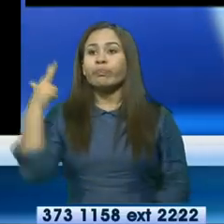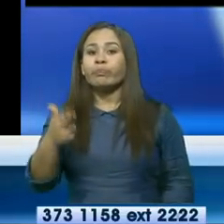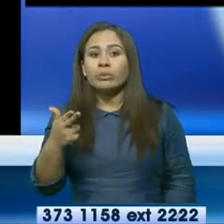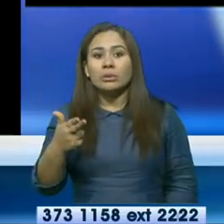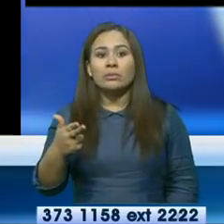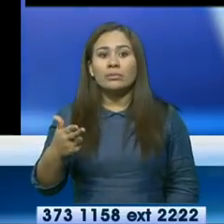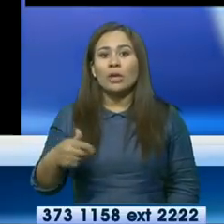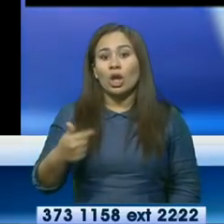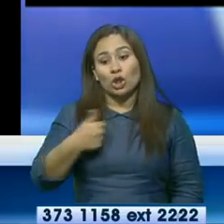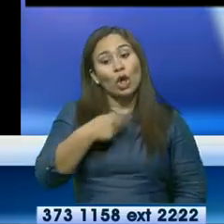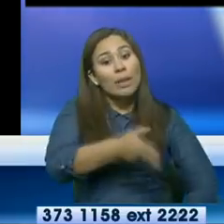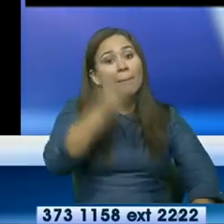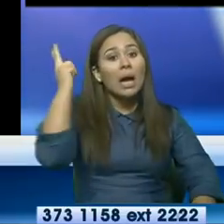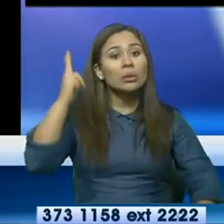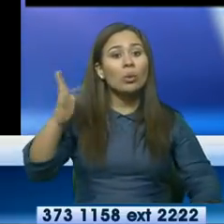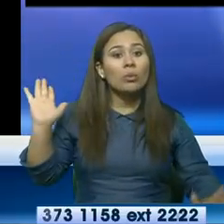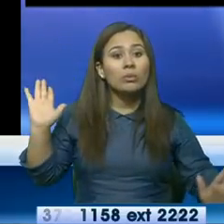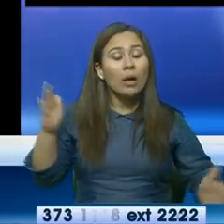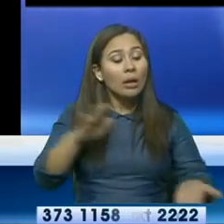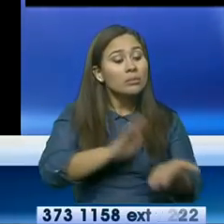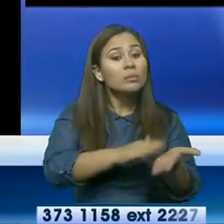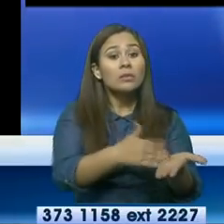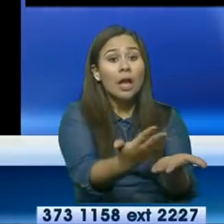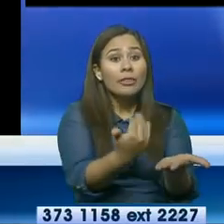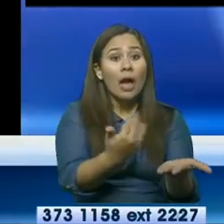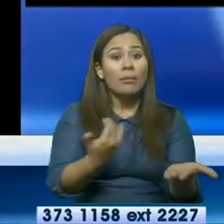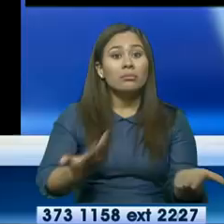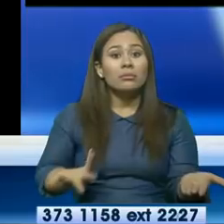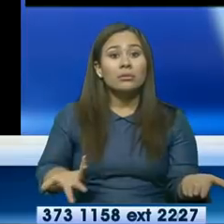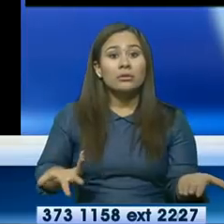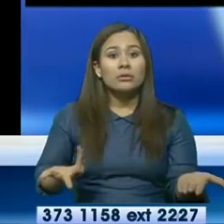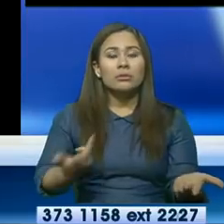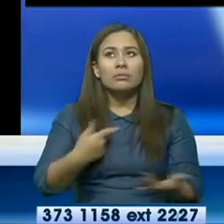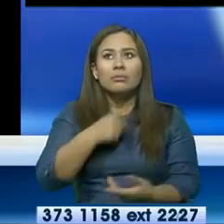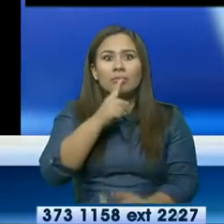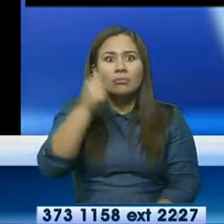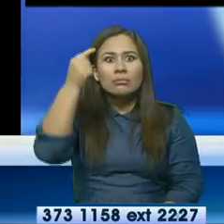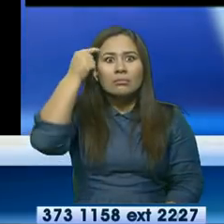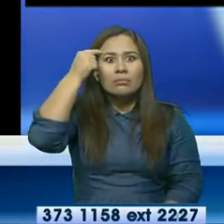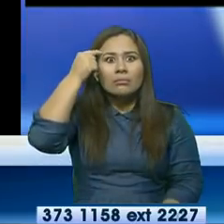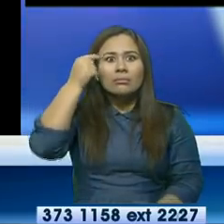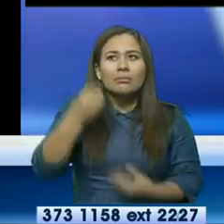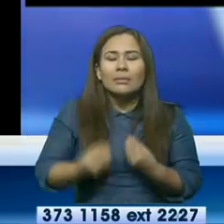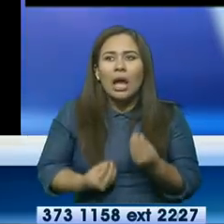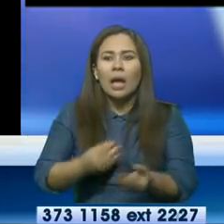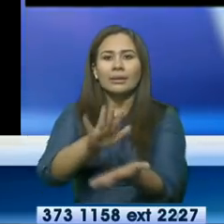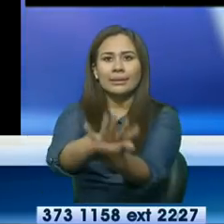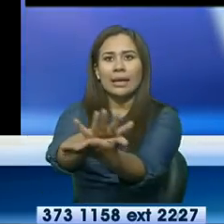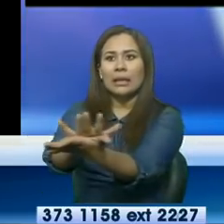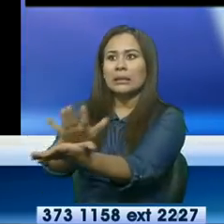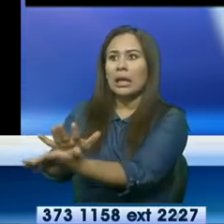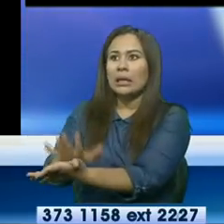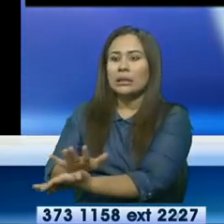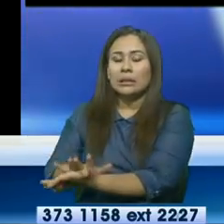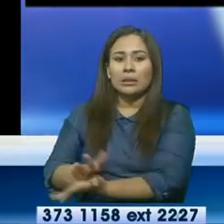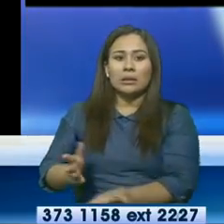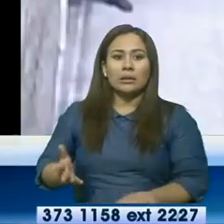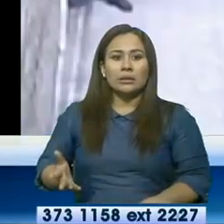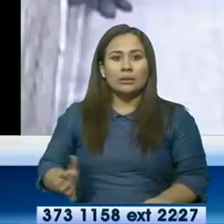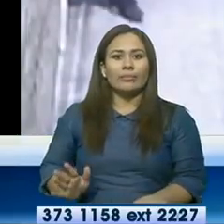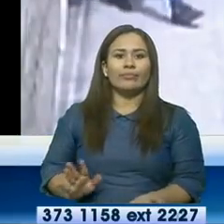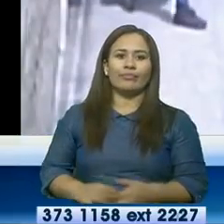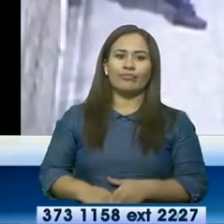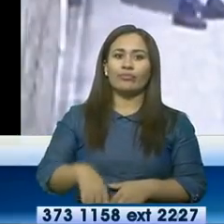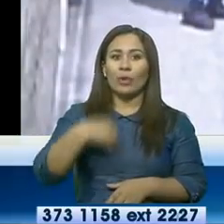qué van a hacer matar pelea entonces nos espera la reacción con nosotros al menos que no le entregamos todo